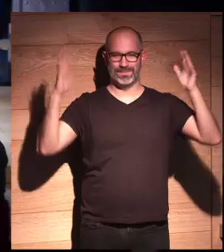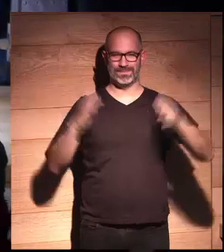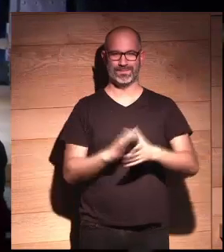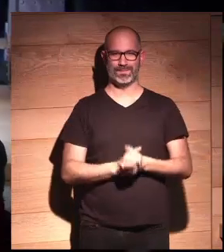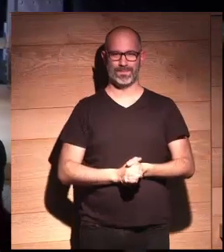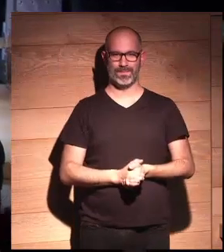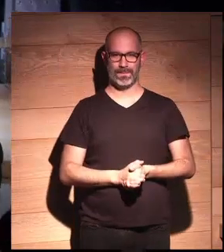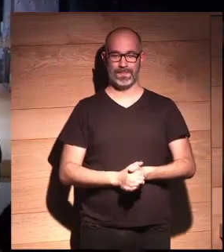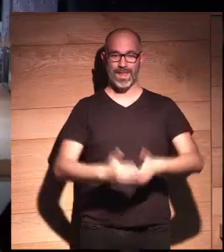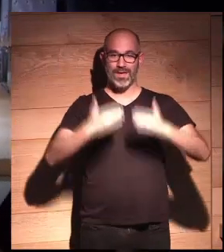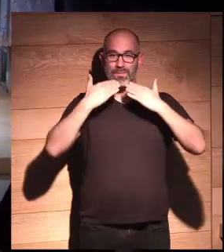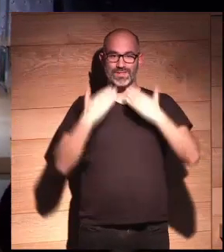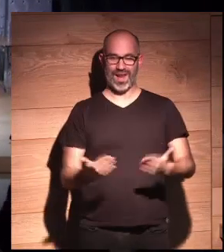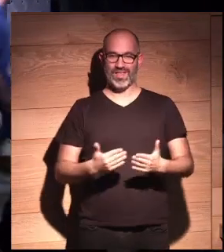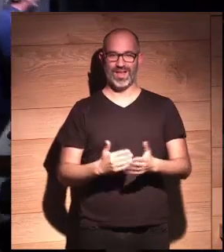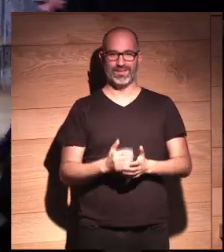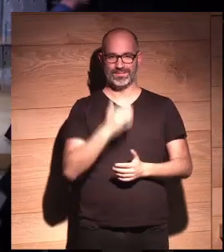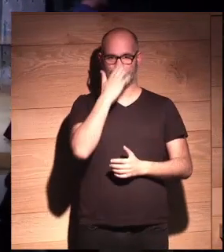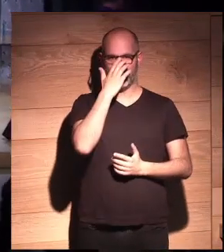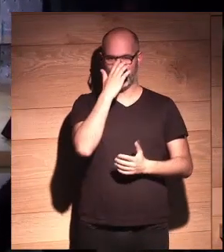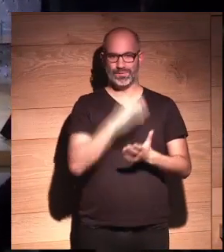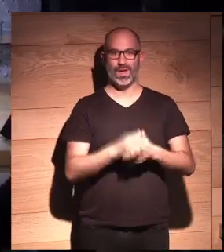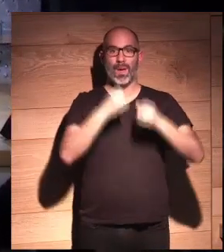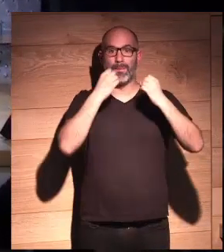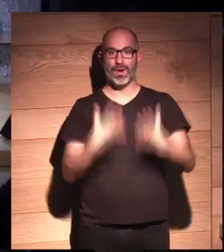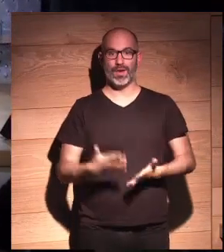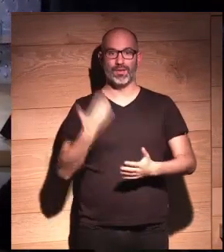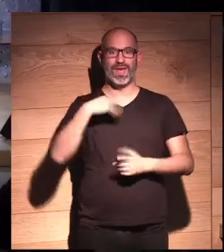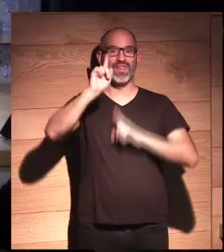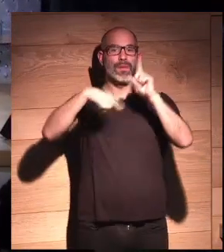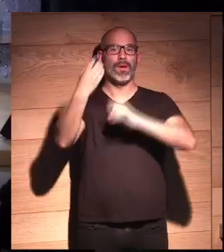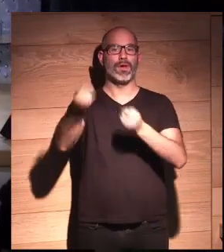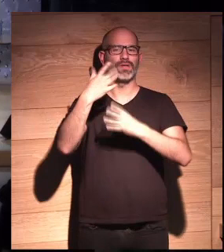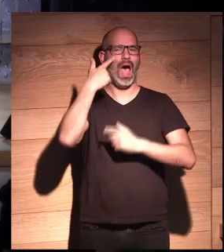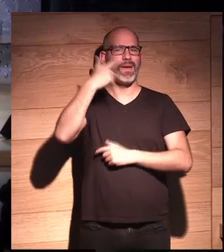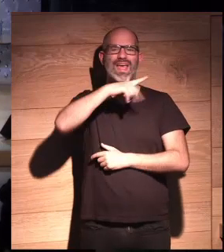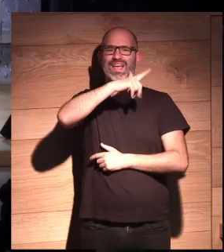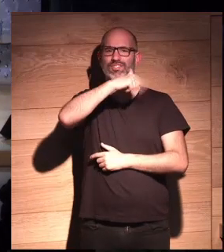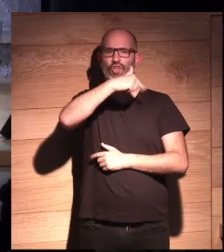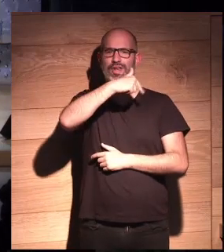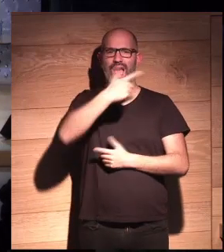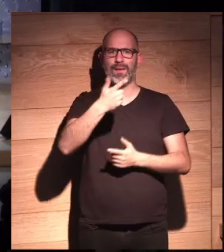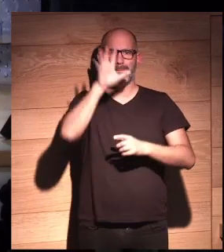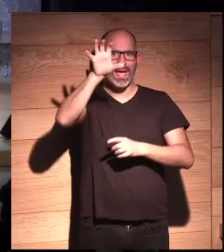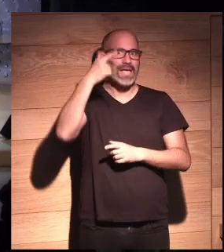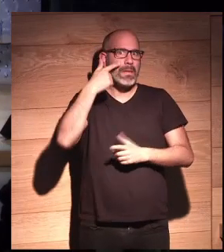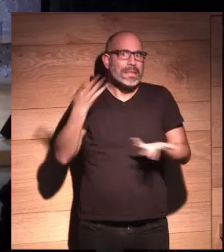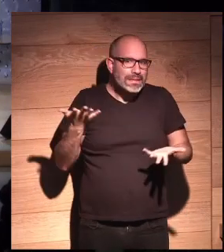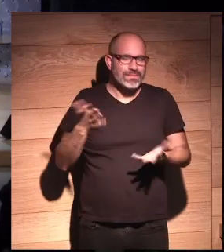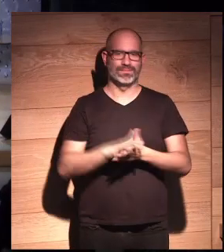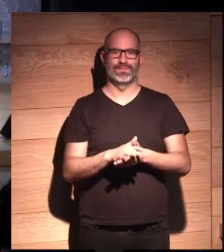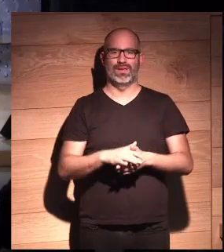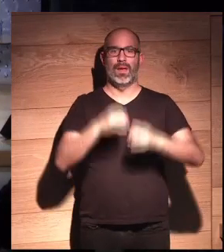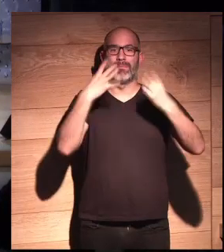Gracias. Muchas gracias, Dani. Bueno, pues ya me contarás lo de Estonia más tarde. Y bueno,